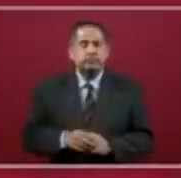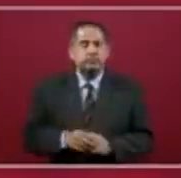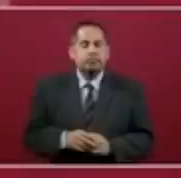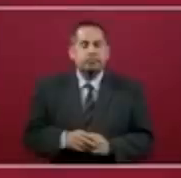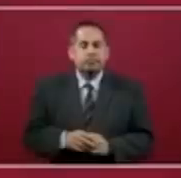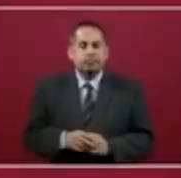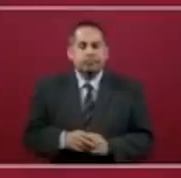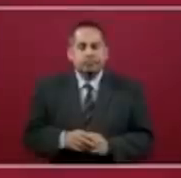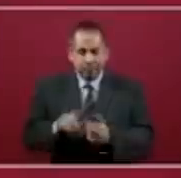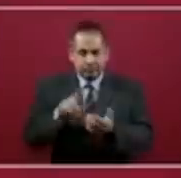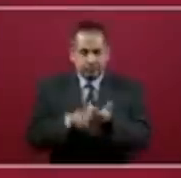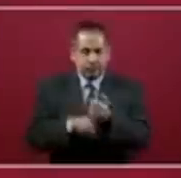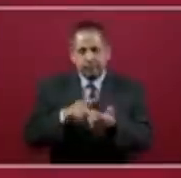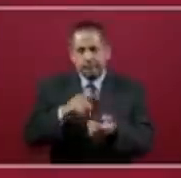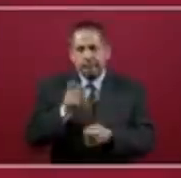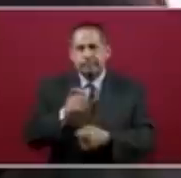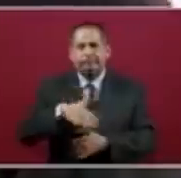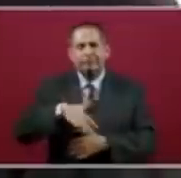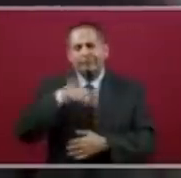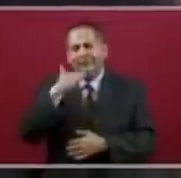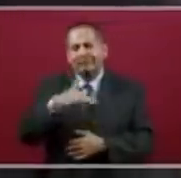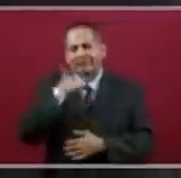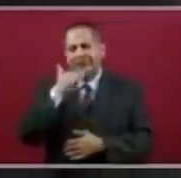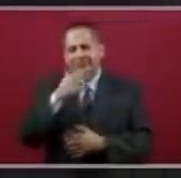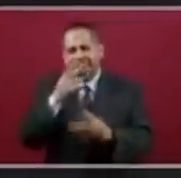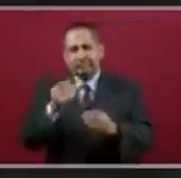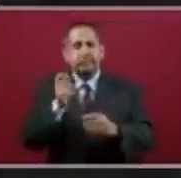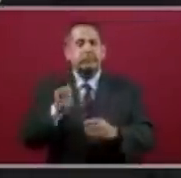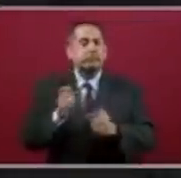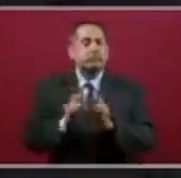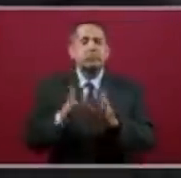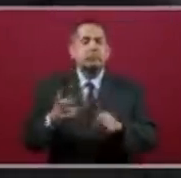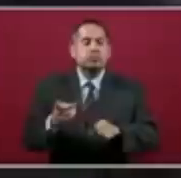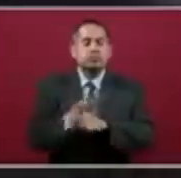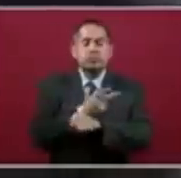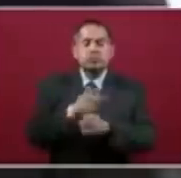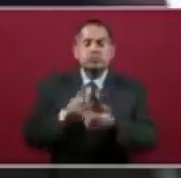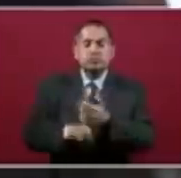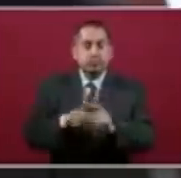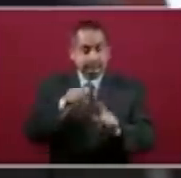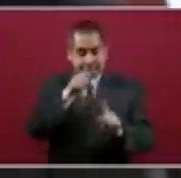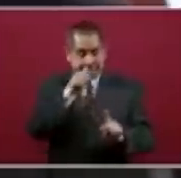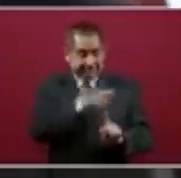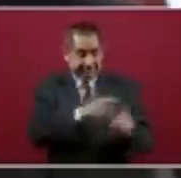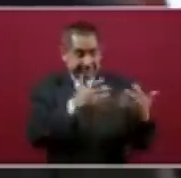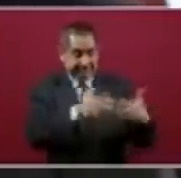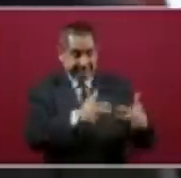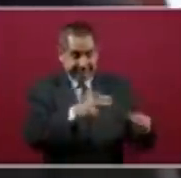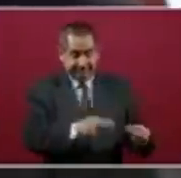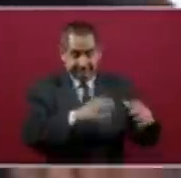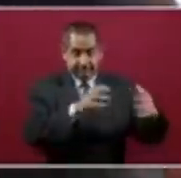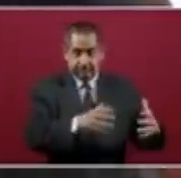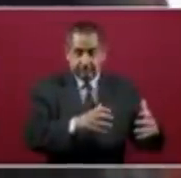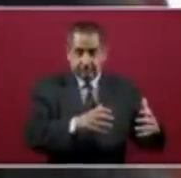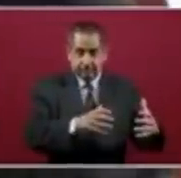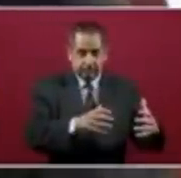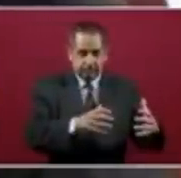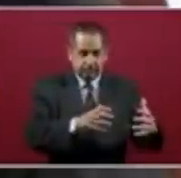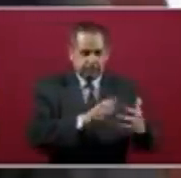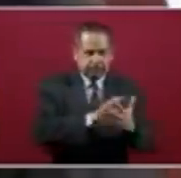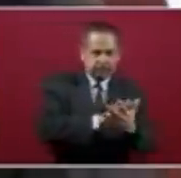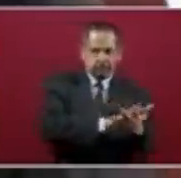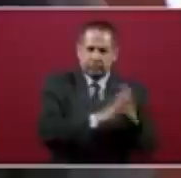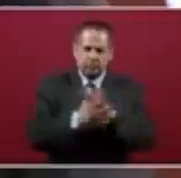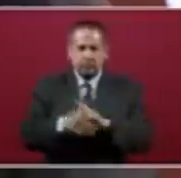que tienen que ver con la corrupción, de repente esa misma planta se estatiza.